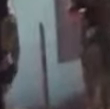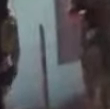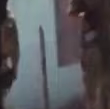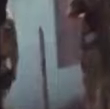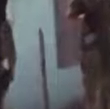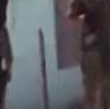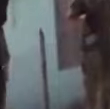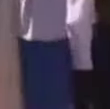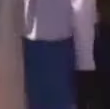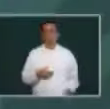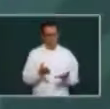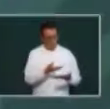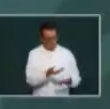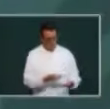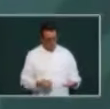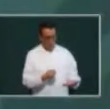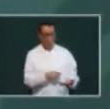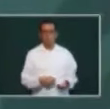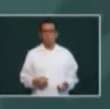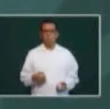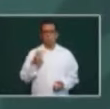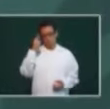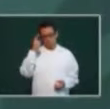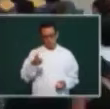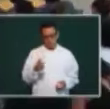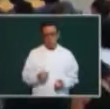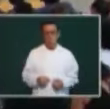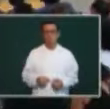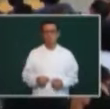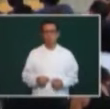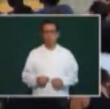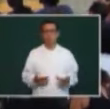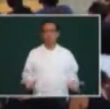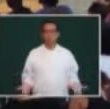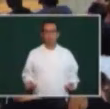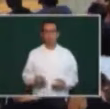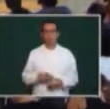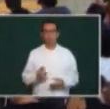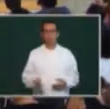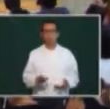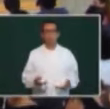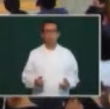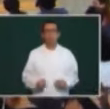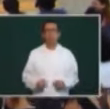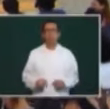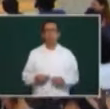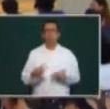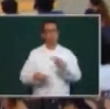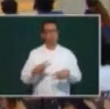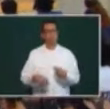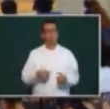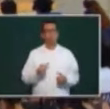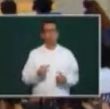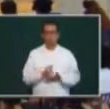Veracruz, él se refirió a lo ocurrido en Minatitlán, en la masacre de Veracruz, y dijo que es finalmente resultado del fruto podrido del